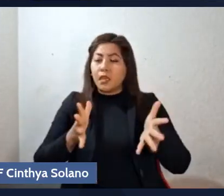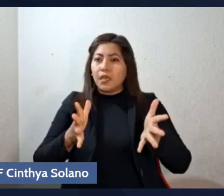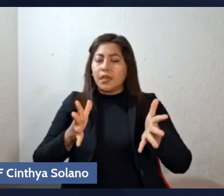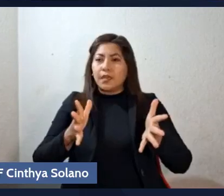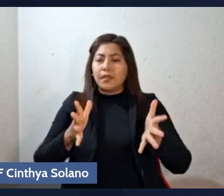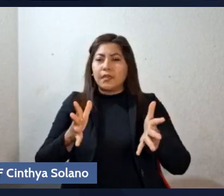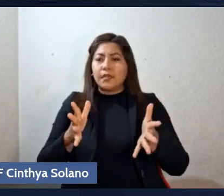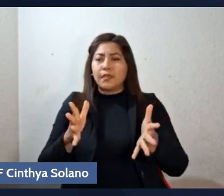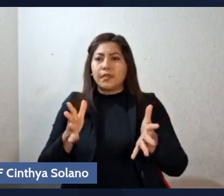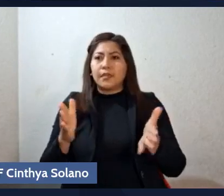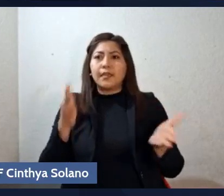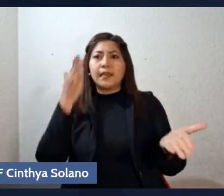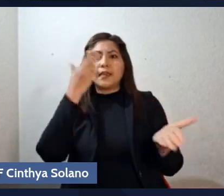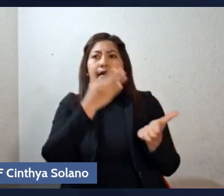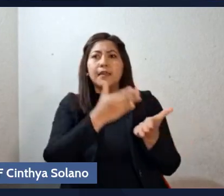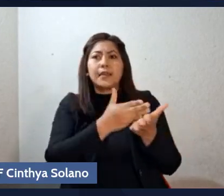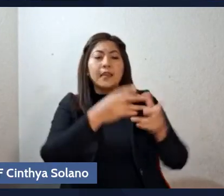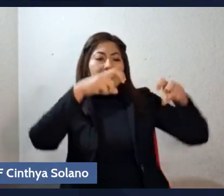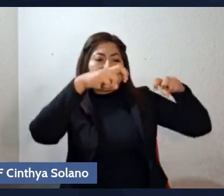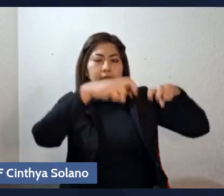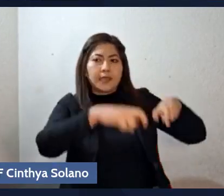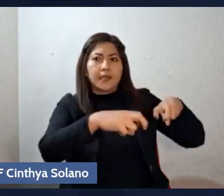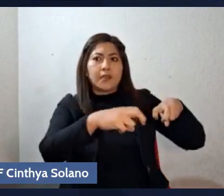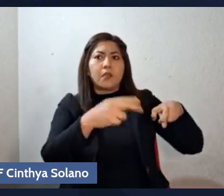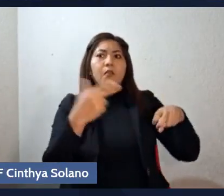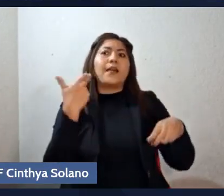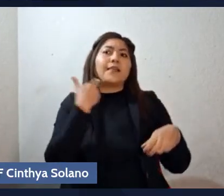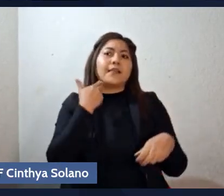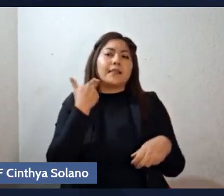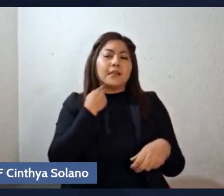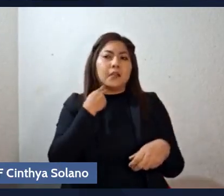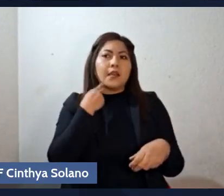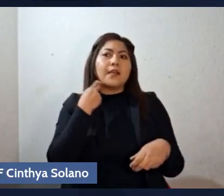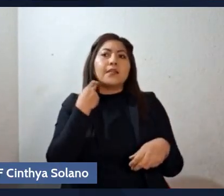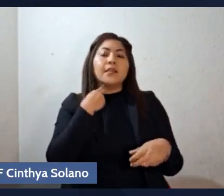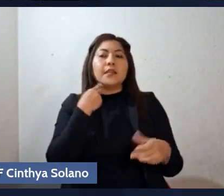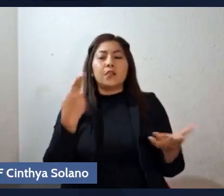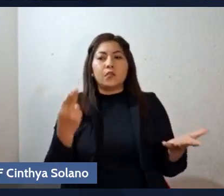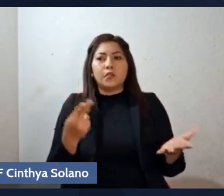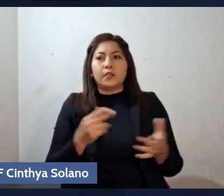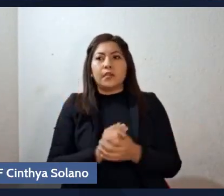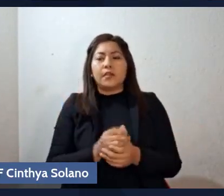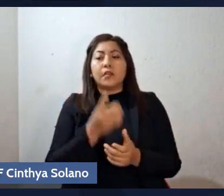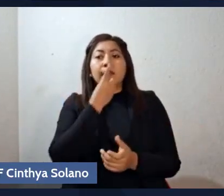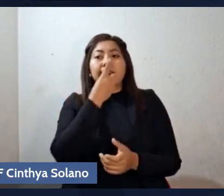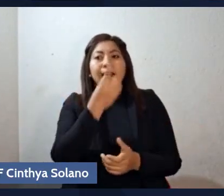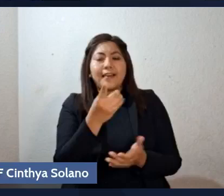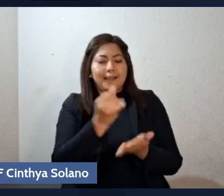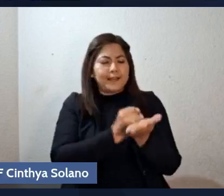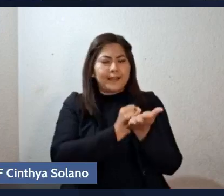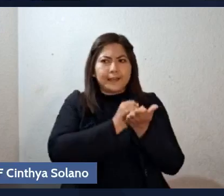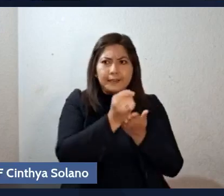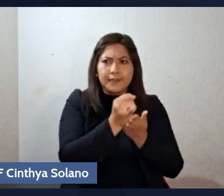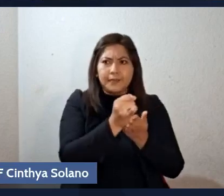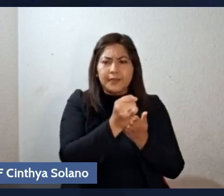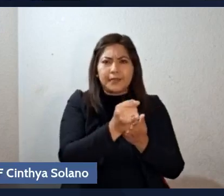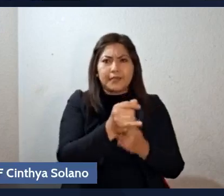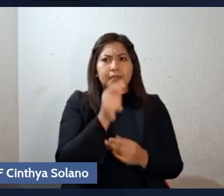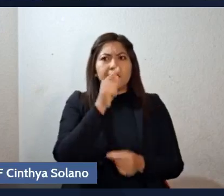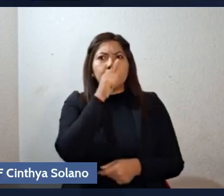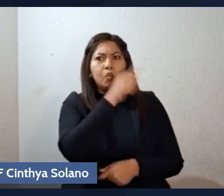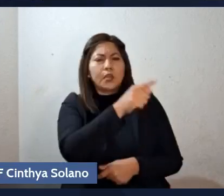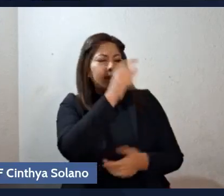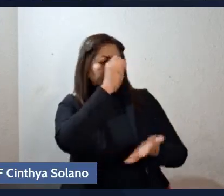comparecemos ante el notario a expresar la voluntad, pues el notario, a través de una escritura